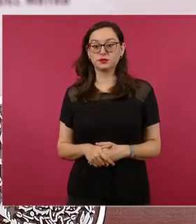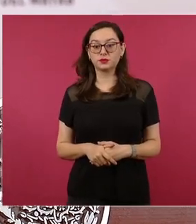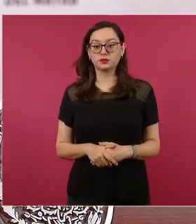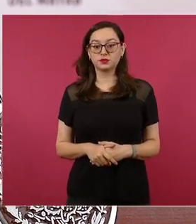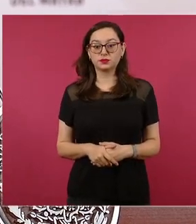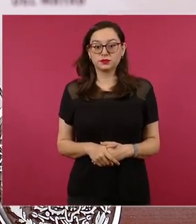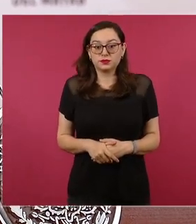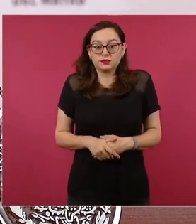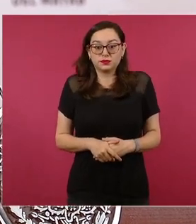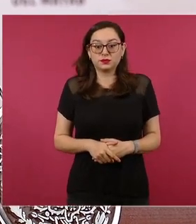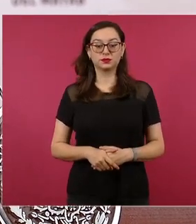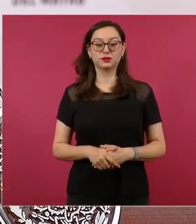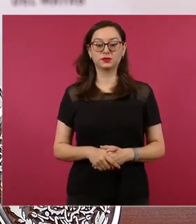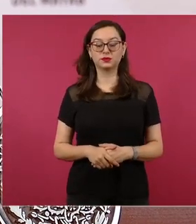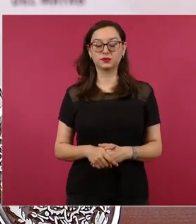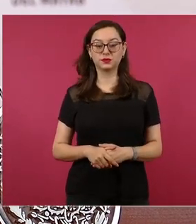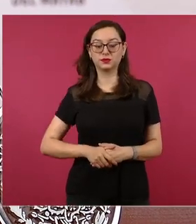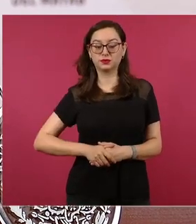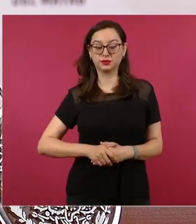presiones